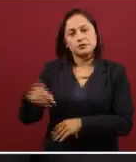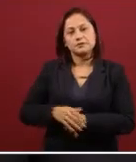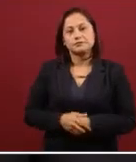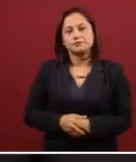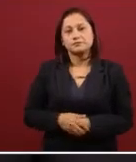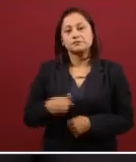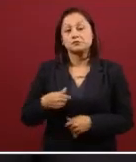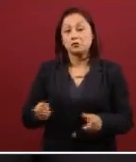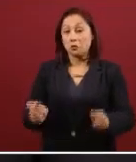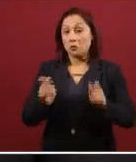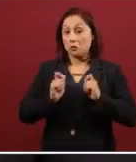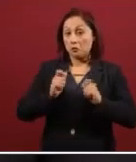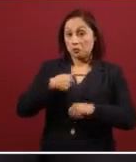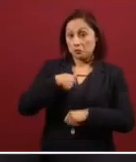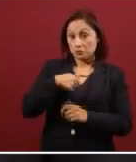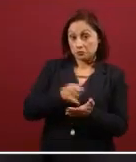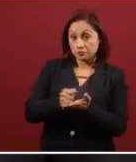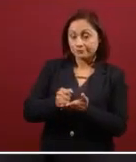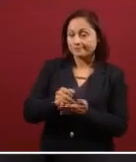es